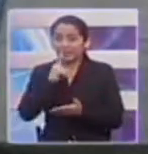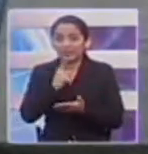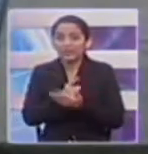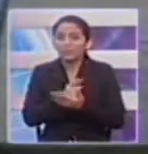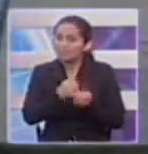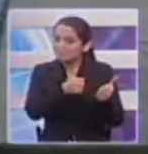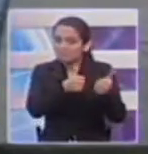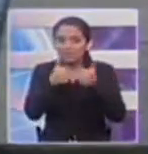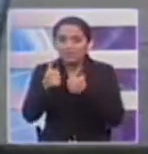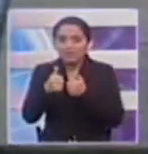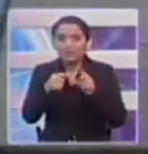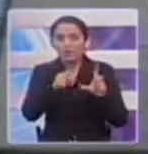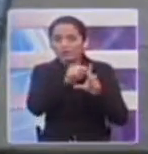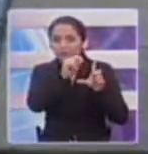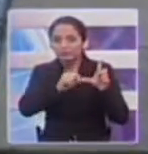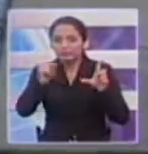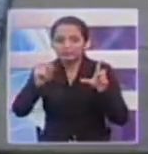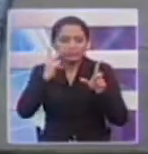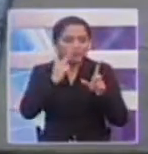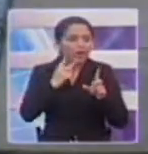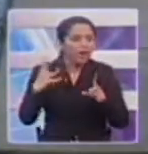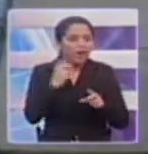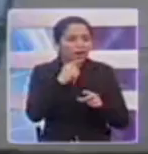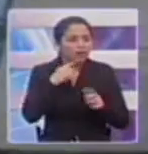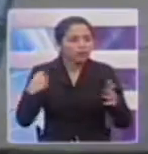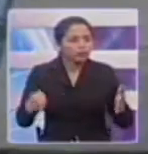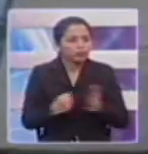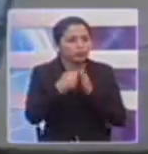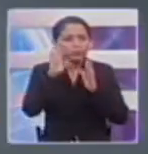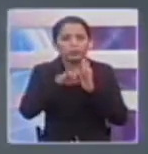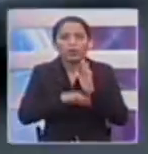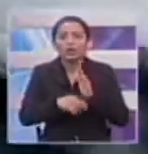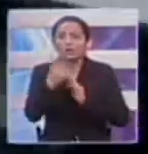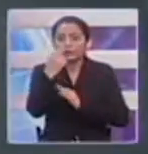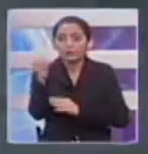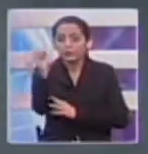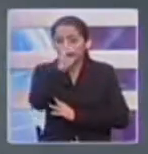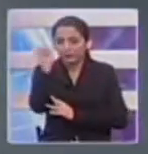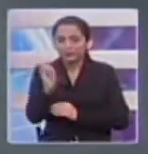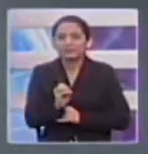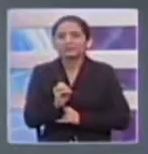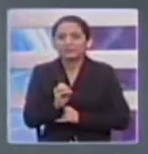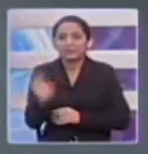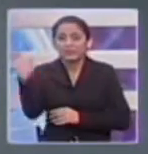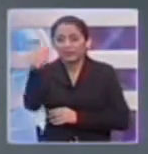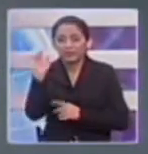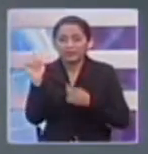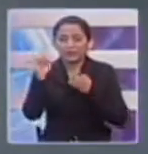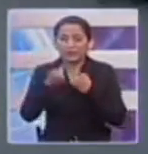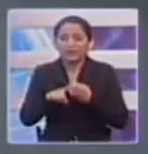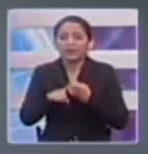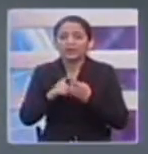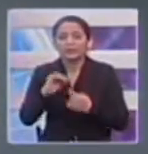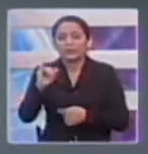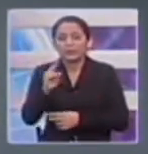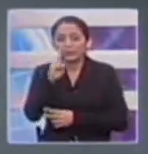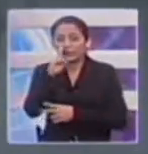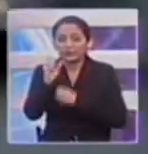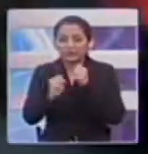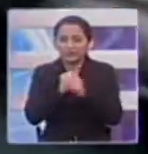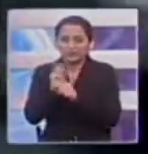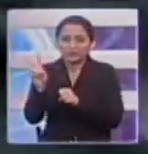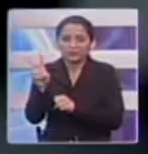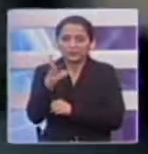que las estadísticas reflejan una disminución del 12% en accidentes de tránsito esto en el periodo de enero junio de 2016 en comparación